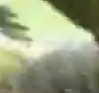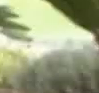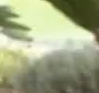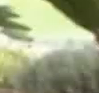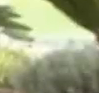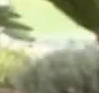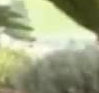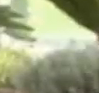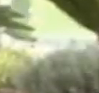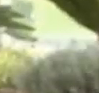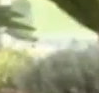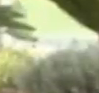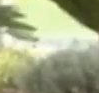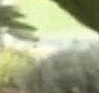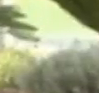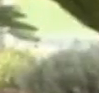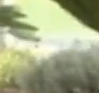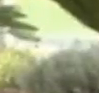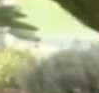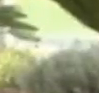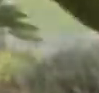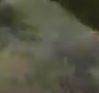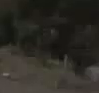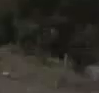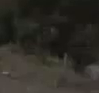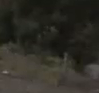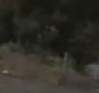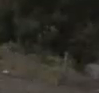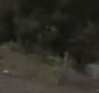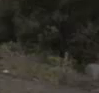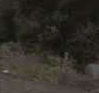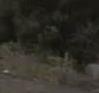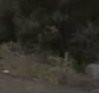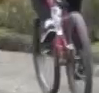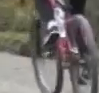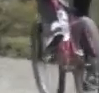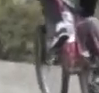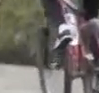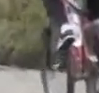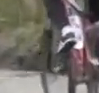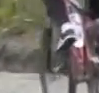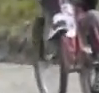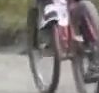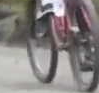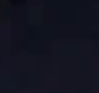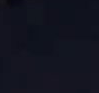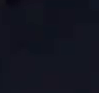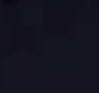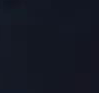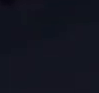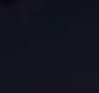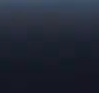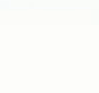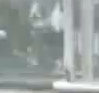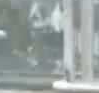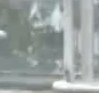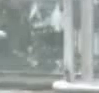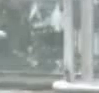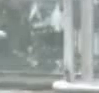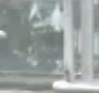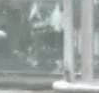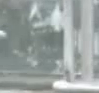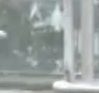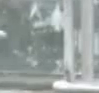Y recorra con nosotros el Parque Nacional Cotopaxi, uno de los sitios turísticos más importantes del país. Los